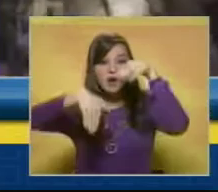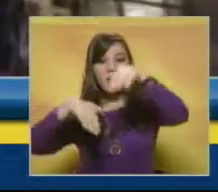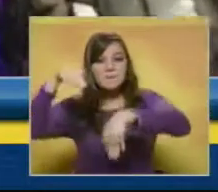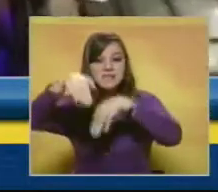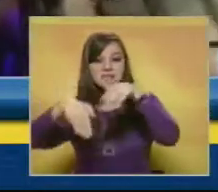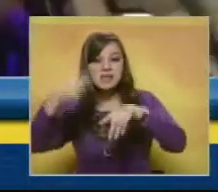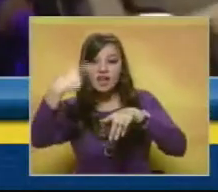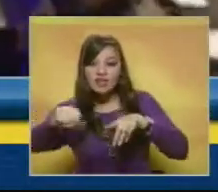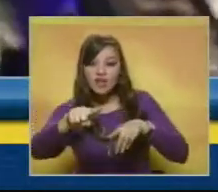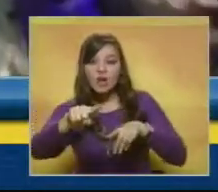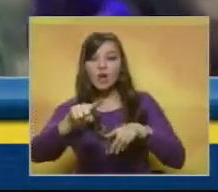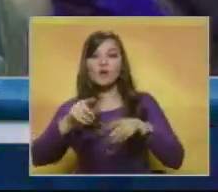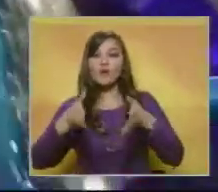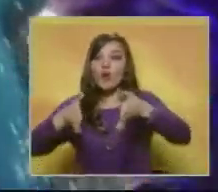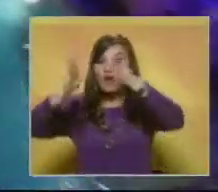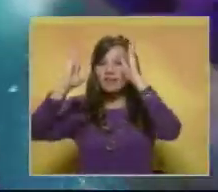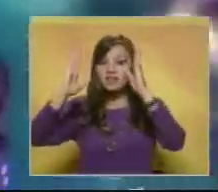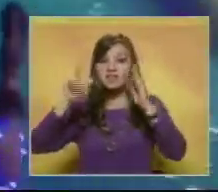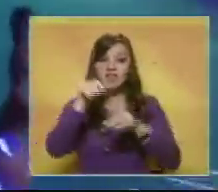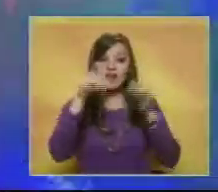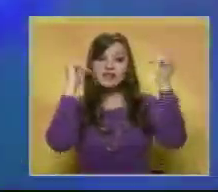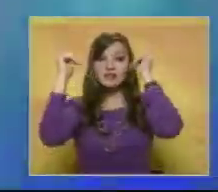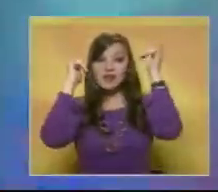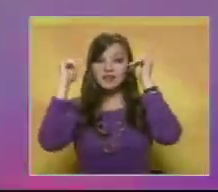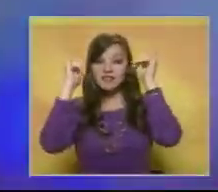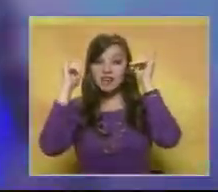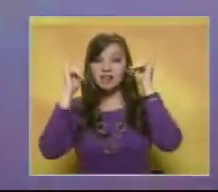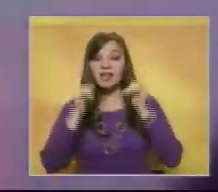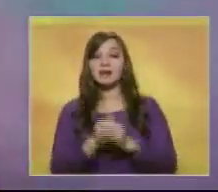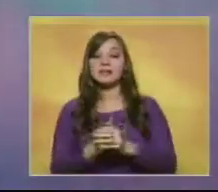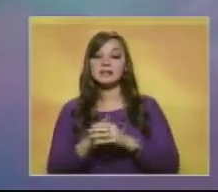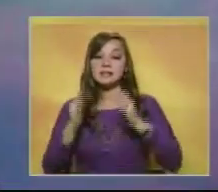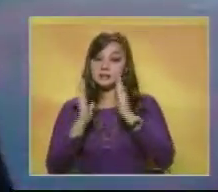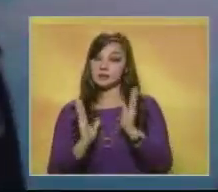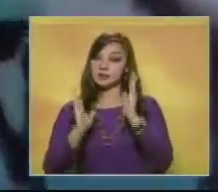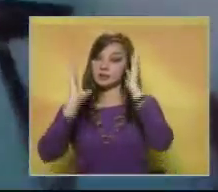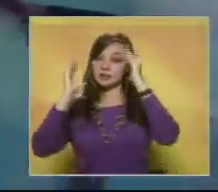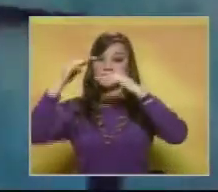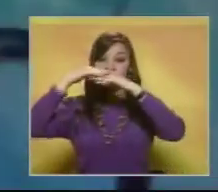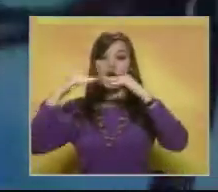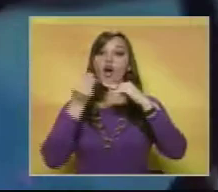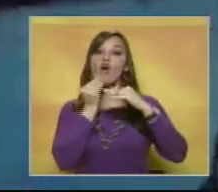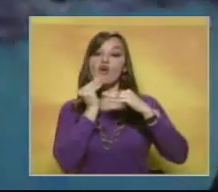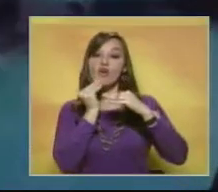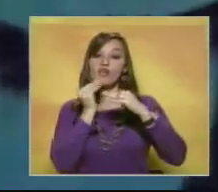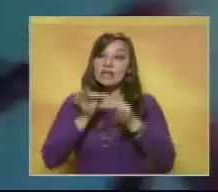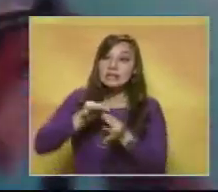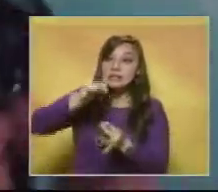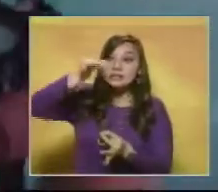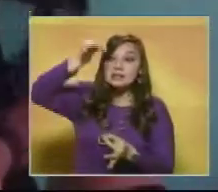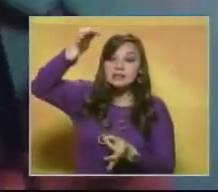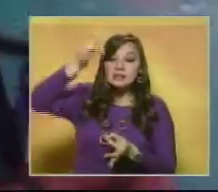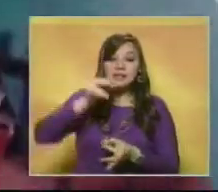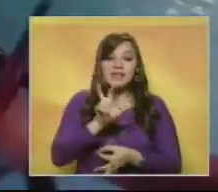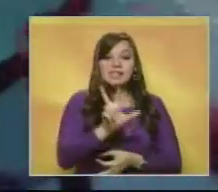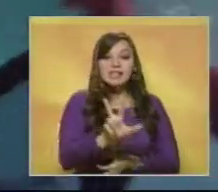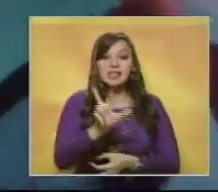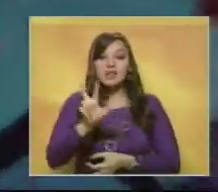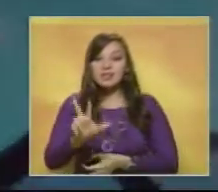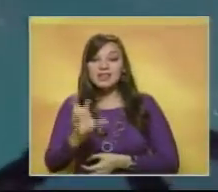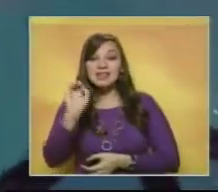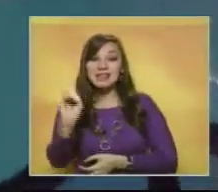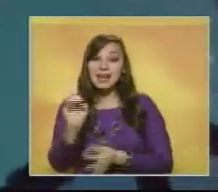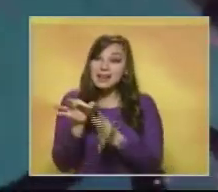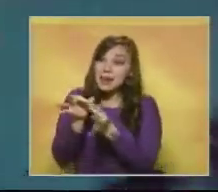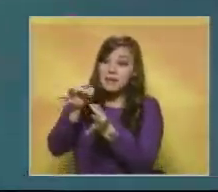de otro edificio donde se realizaba una fiesta. La torre desde la que se arrojaron los jóvenes mide 330 metros